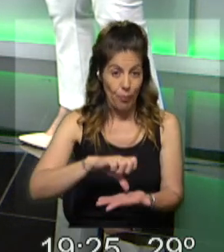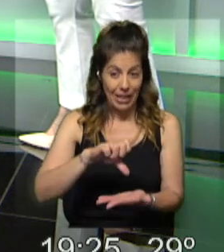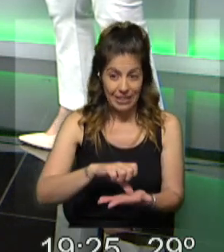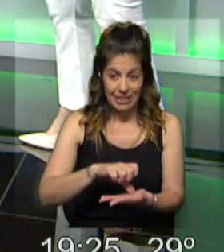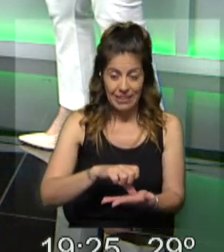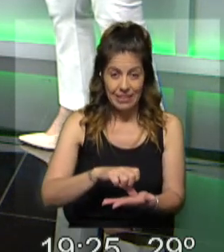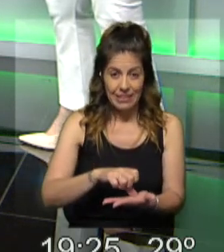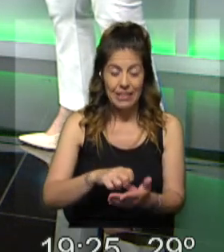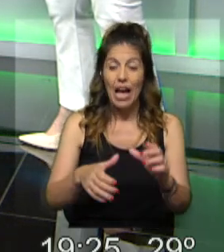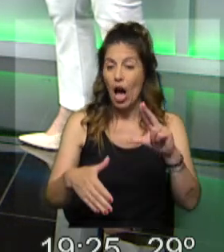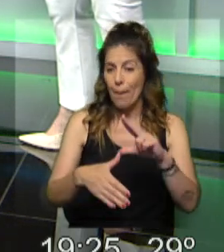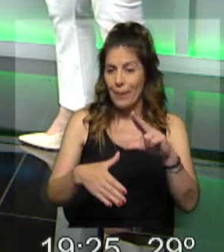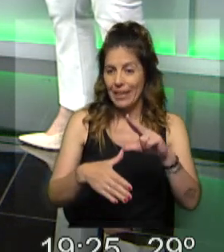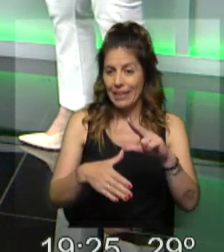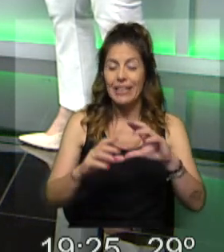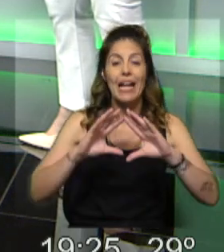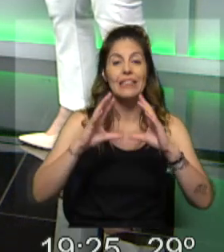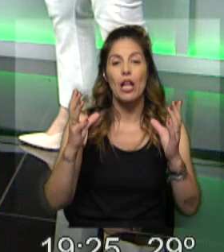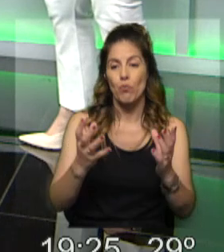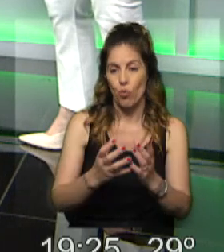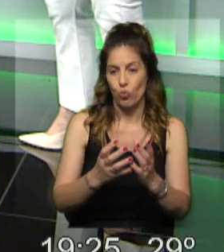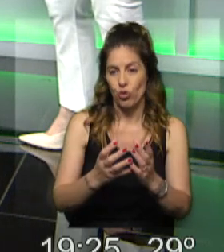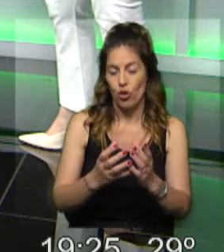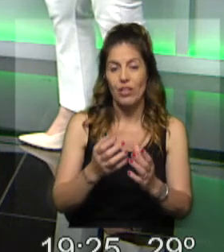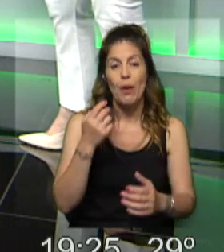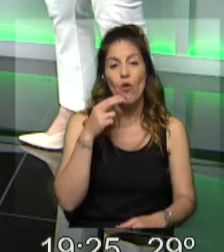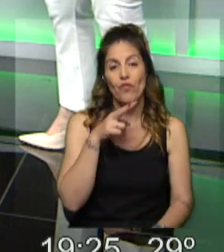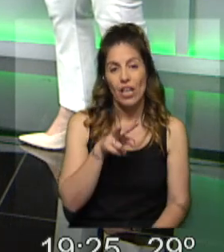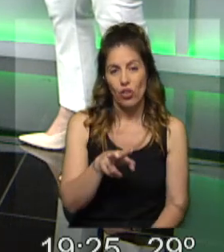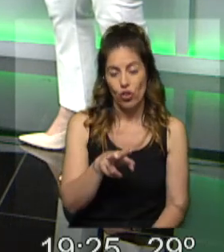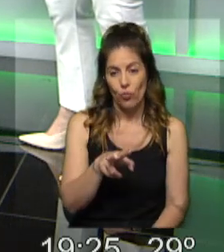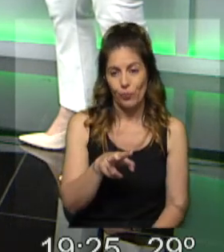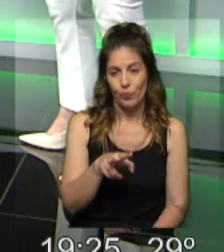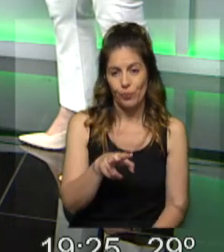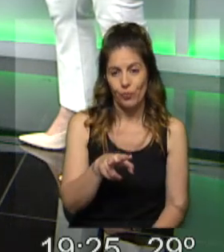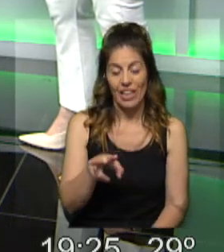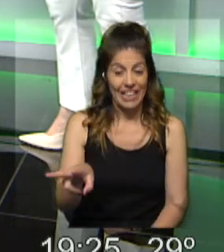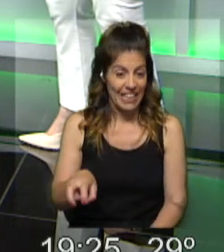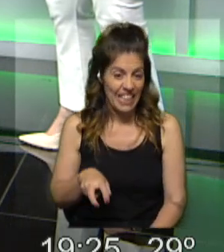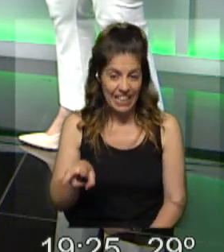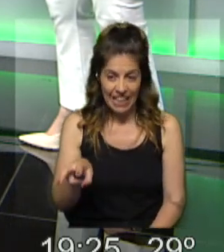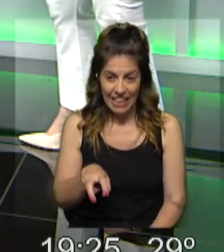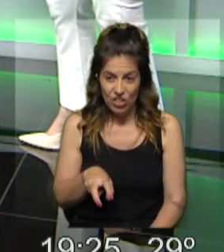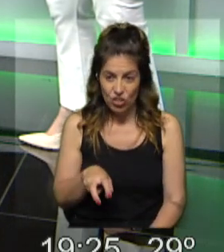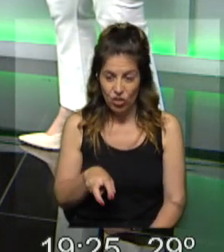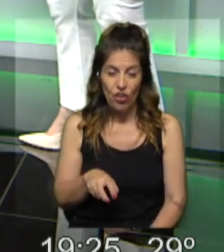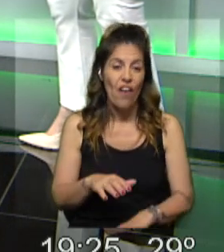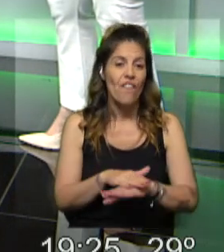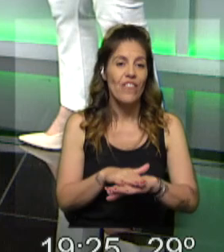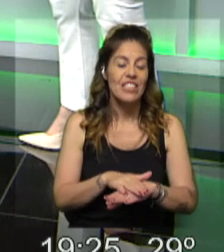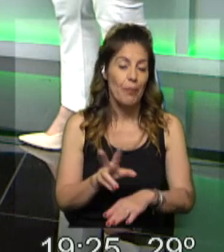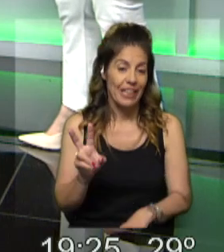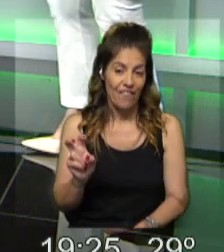datos Y tenemos América Latina y tenemos el mundo Entonces acá estamos viendo la dimensión de el ingreso sí que es básicamente la